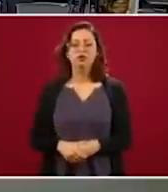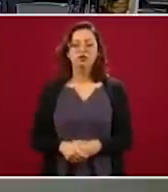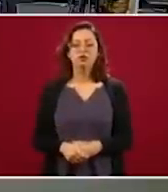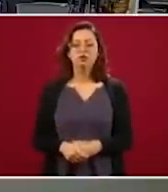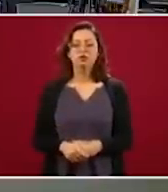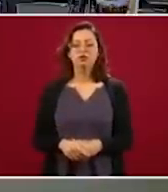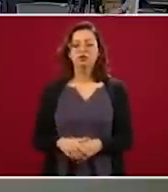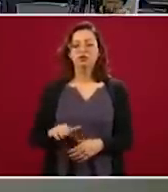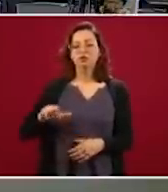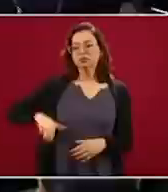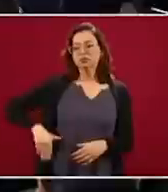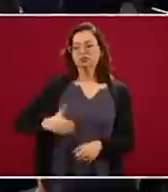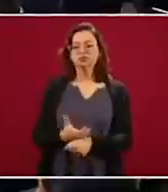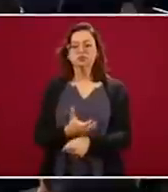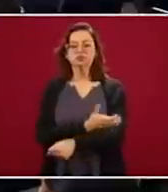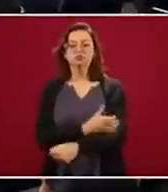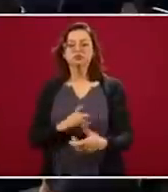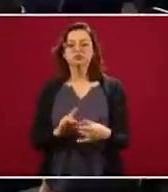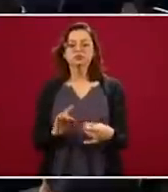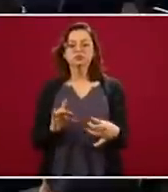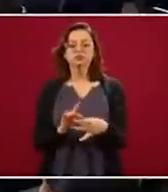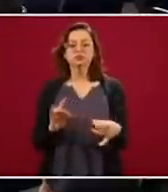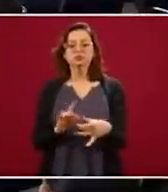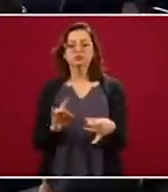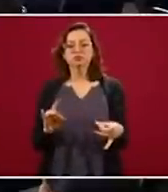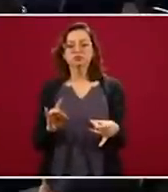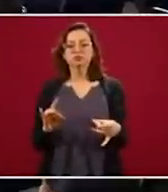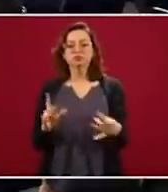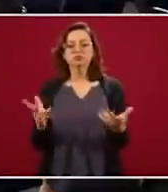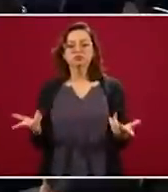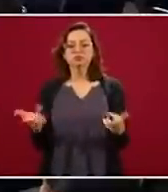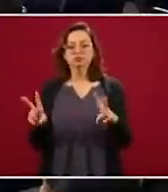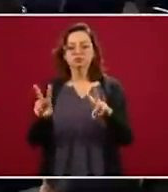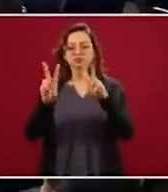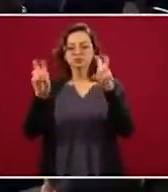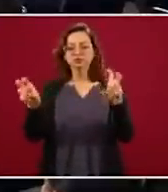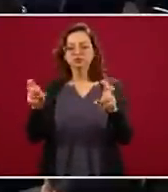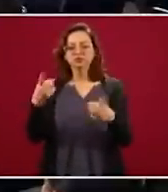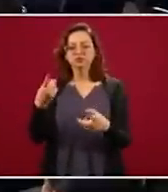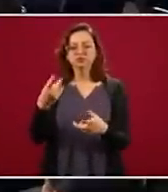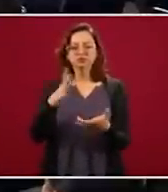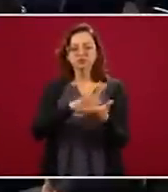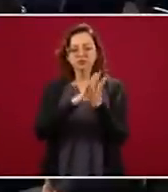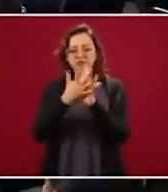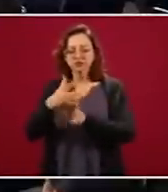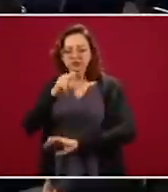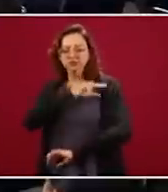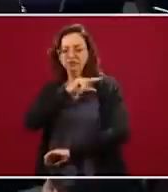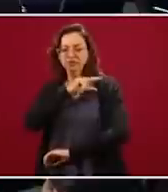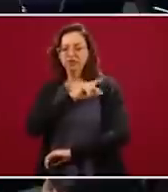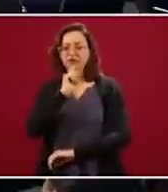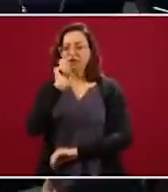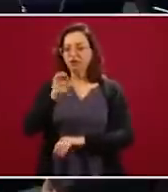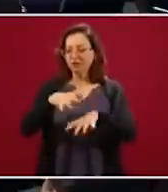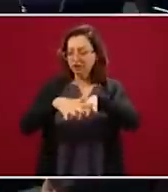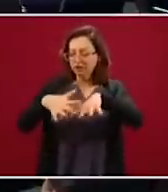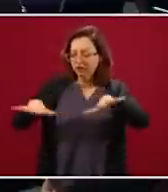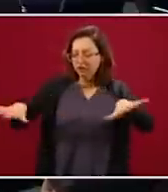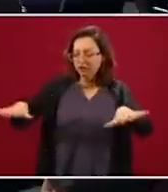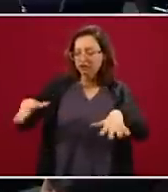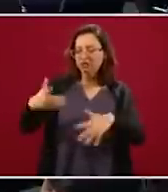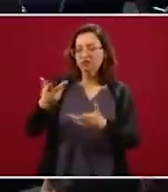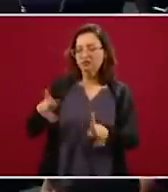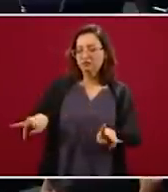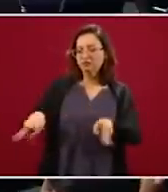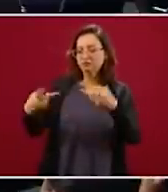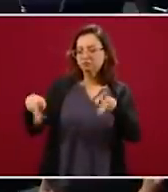bien decía el compañero, el término o el concepto privatización, en este caso de las playas, no existe. Sin embargo, es una